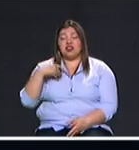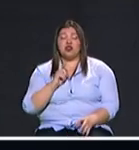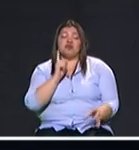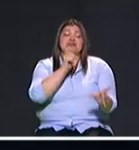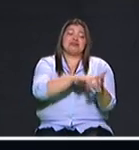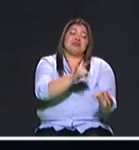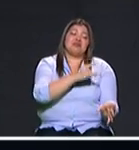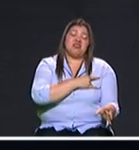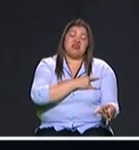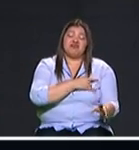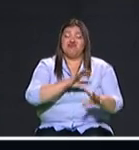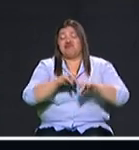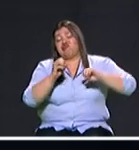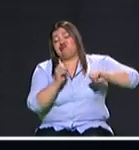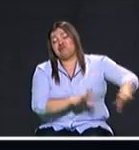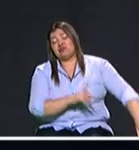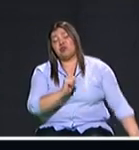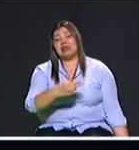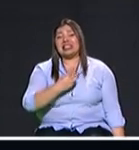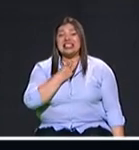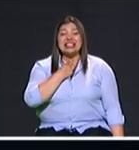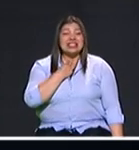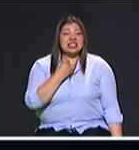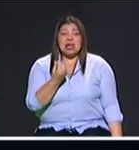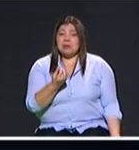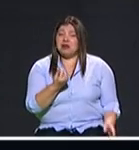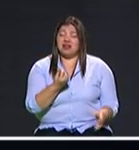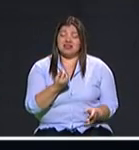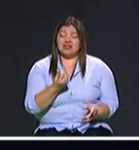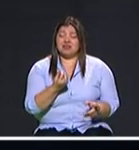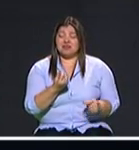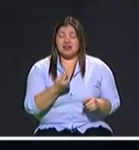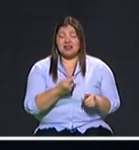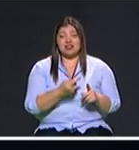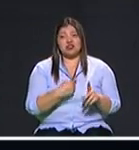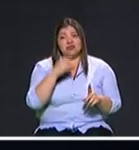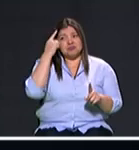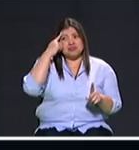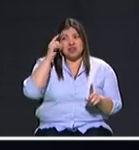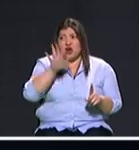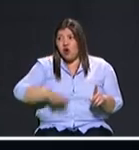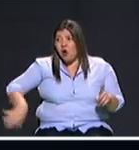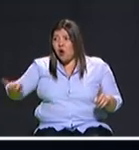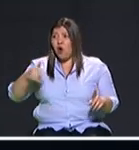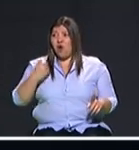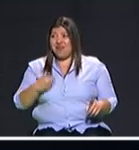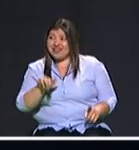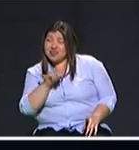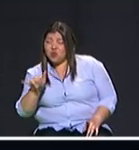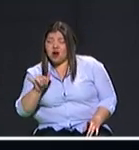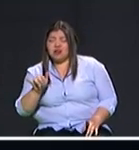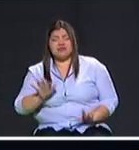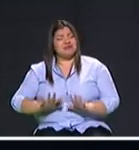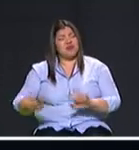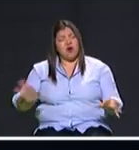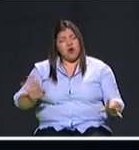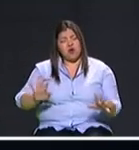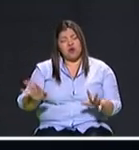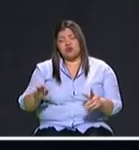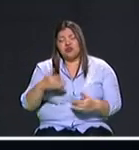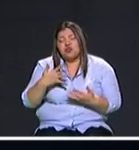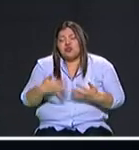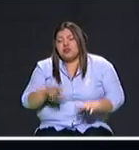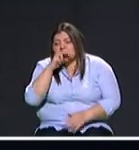ese día yo he luchado todos los días de mi vida para que eso no le pase a otros yo quiero una medellín en la que ningún niño tenga que renunciar a sus